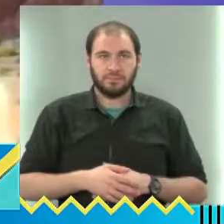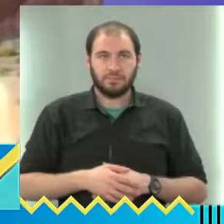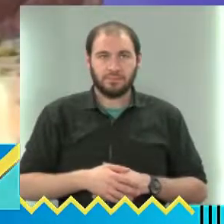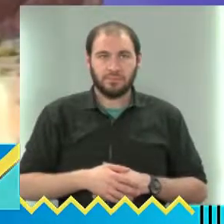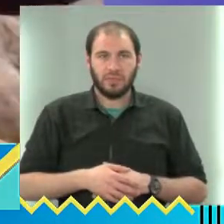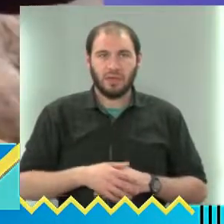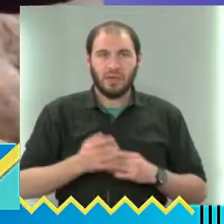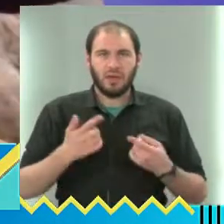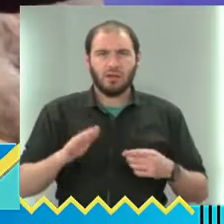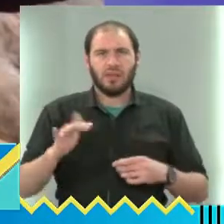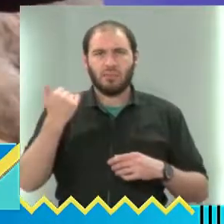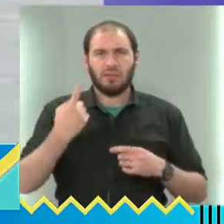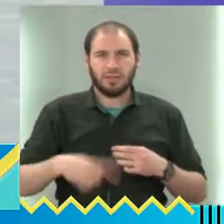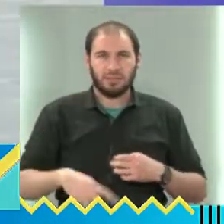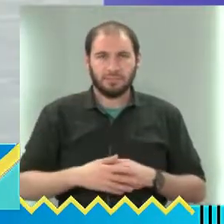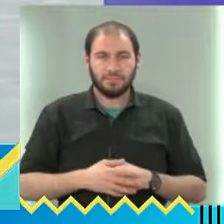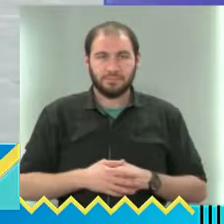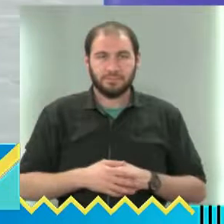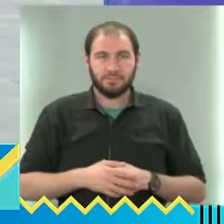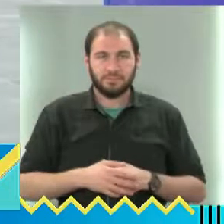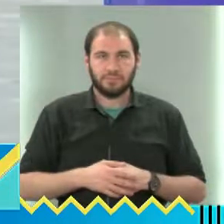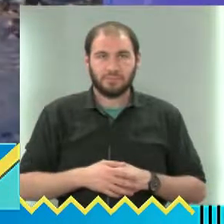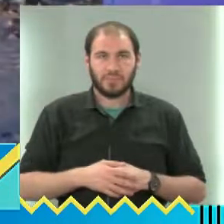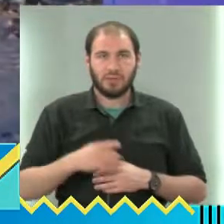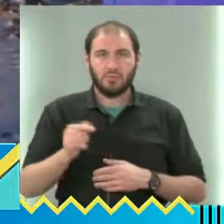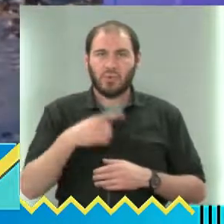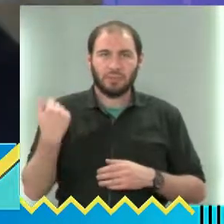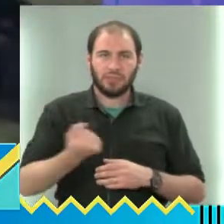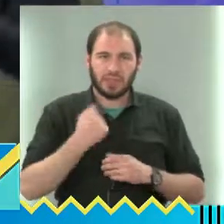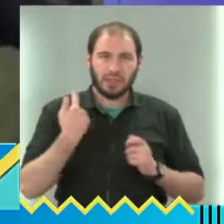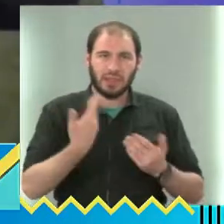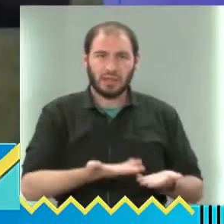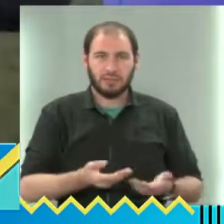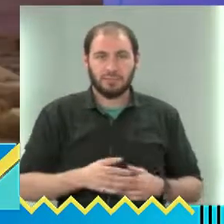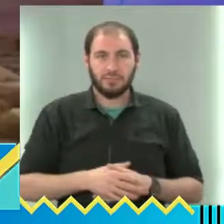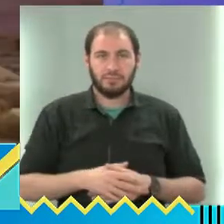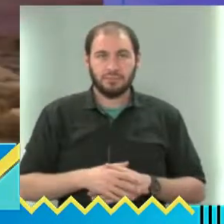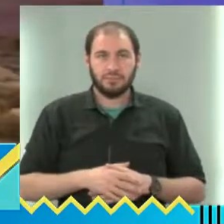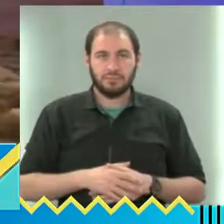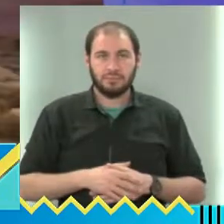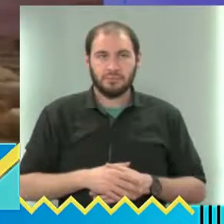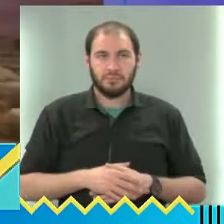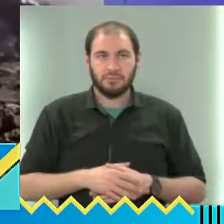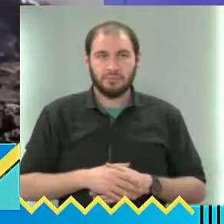Y lo que se va viendo, digamos, la importancia que se le va dando a